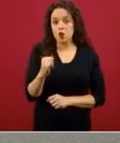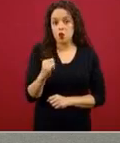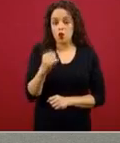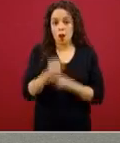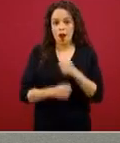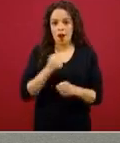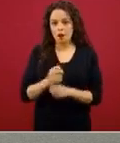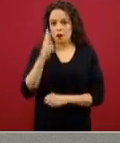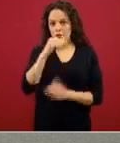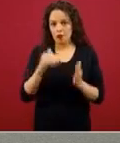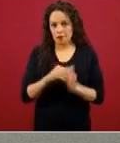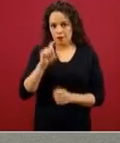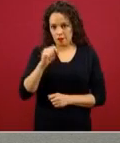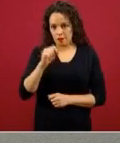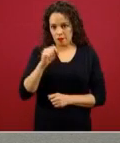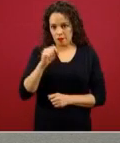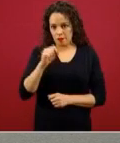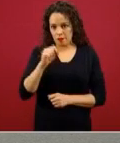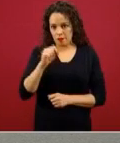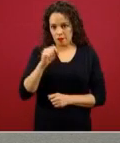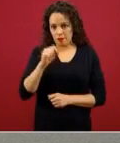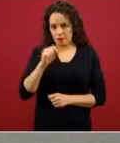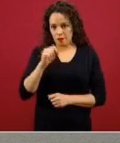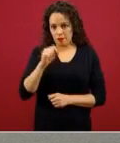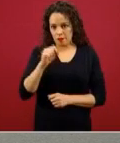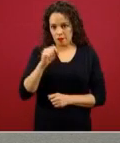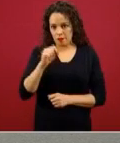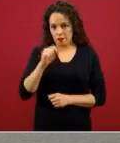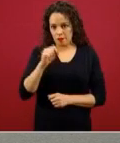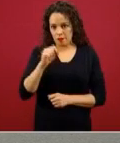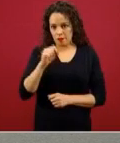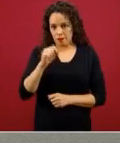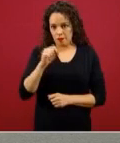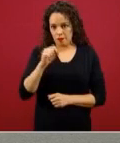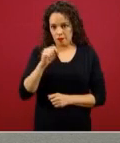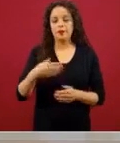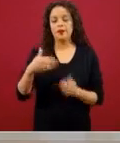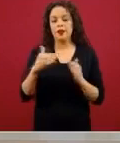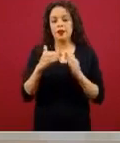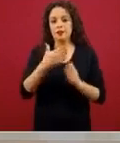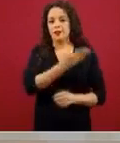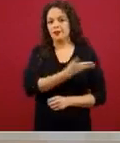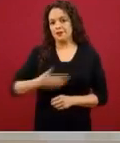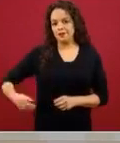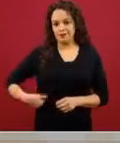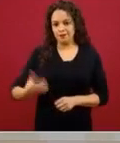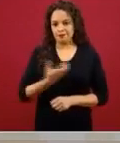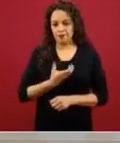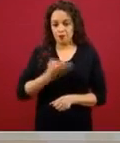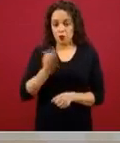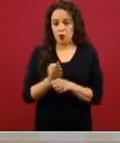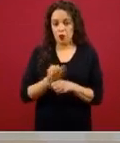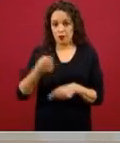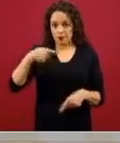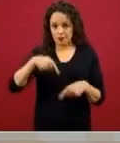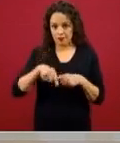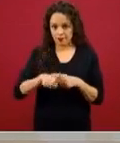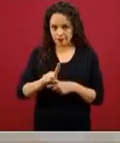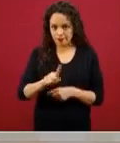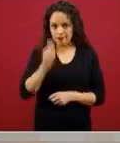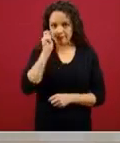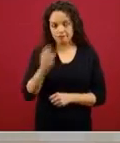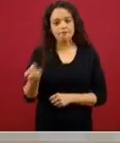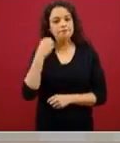Estamos en el Palacio Nacional de México, en la Ciudad de México, y vamos a iniciar la conferencia de prensa diaria